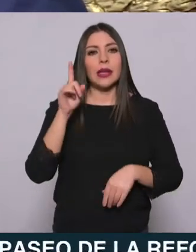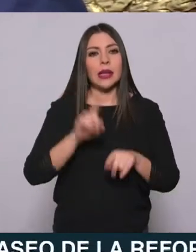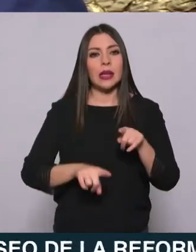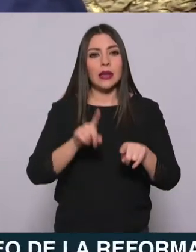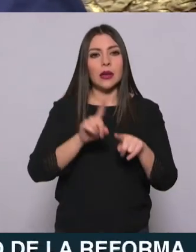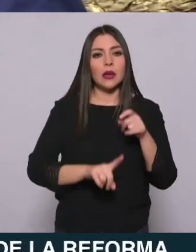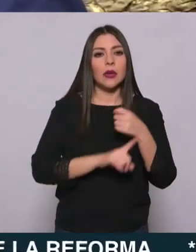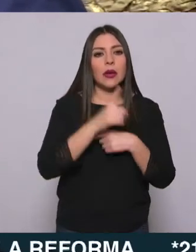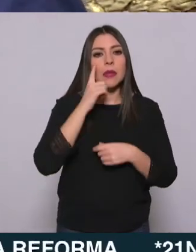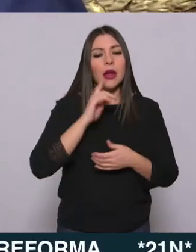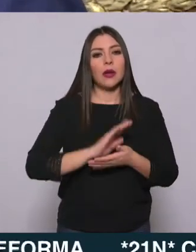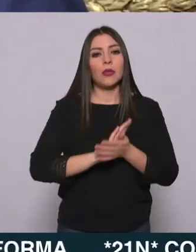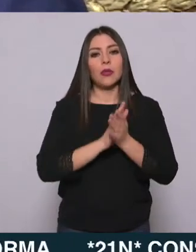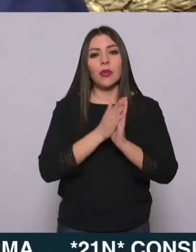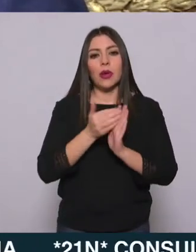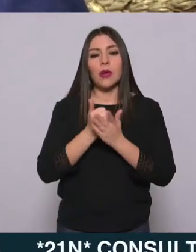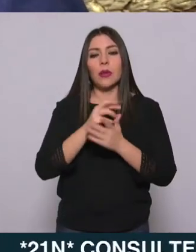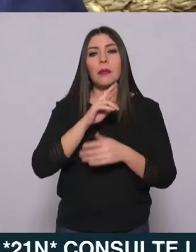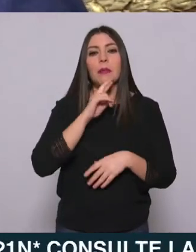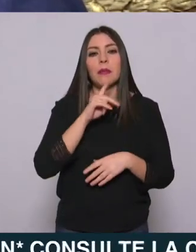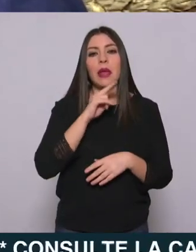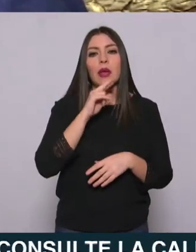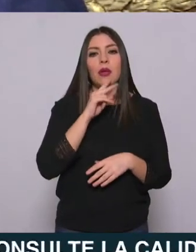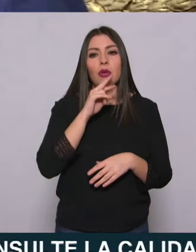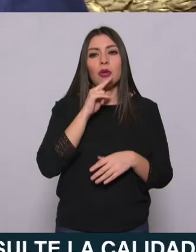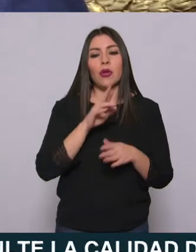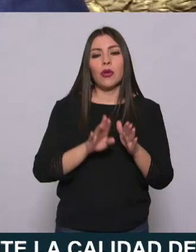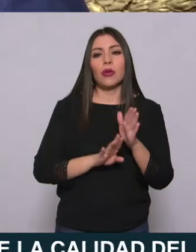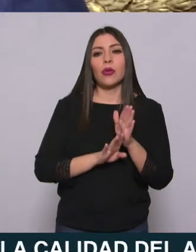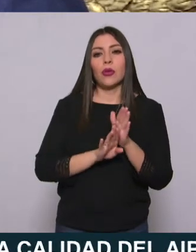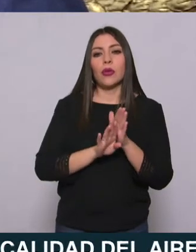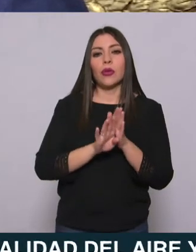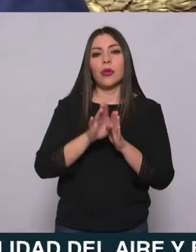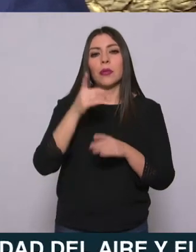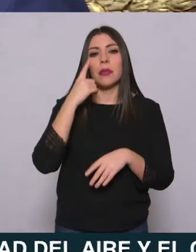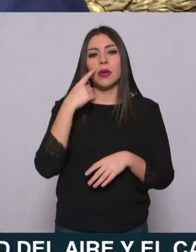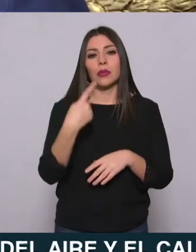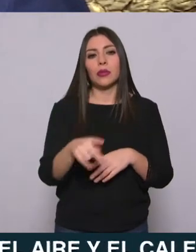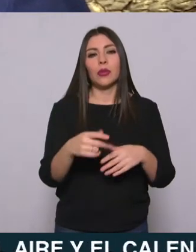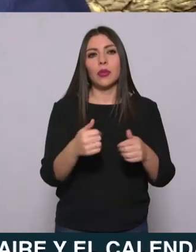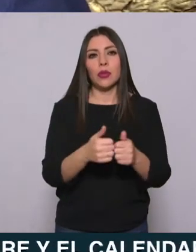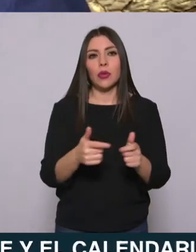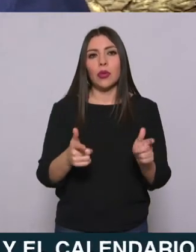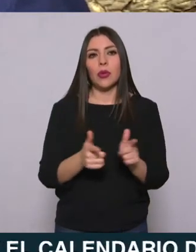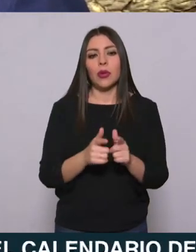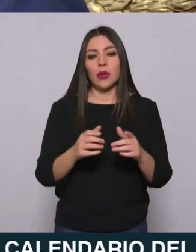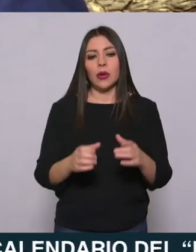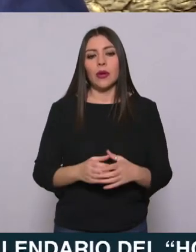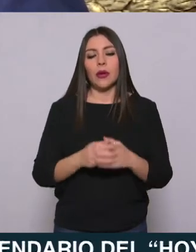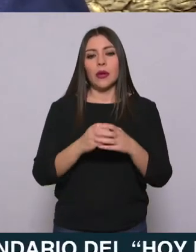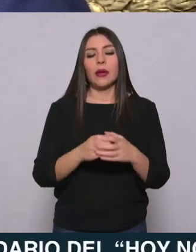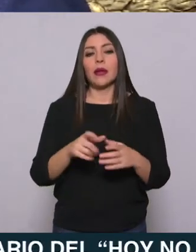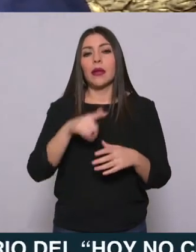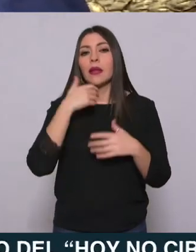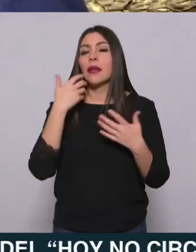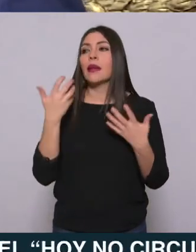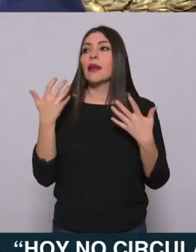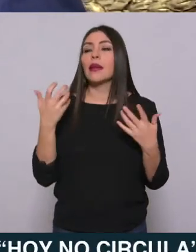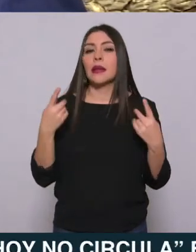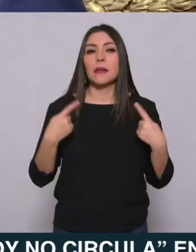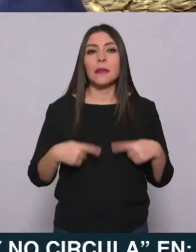ayudar al mejoramiento del grupo y sobre todo a que sea el grupo que se espera por parte de la